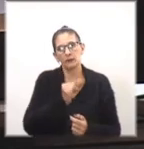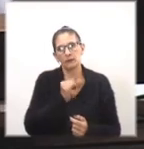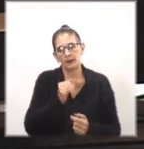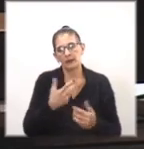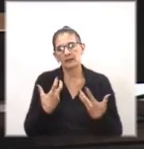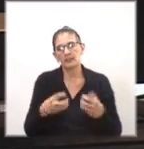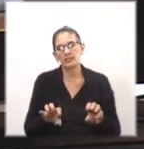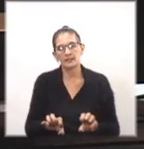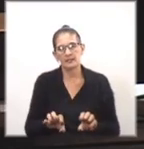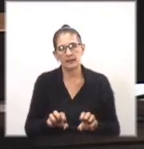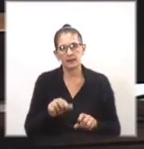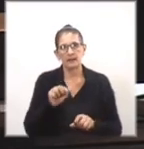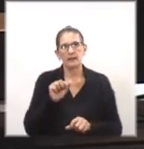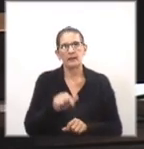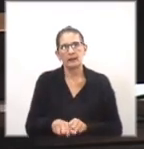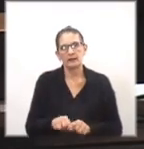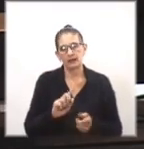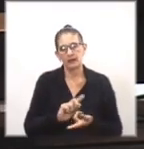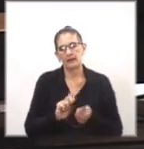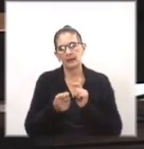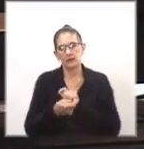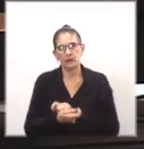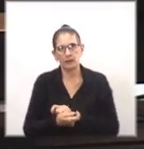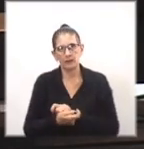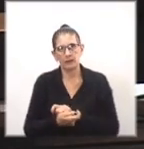rechazar esta reforma,